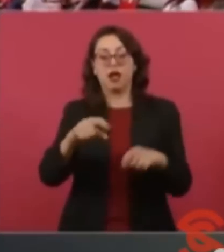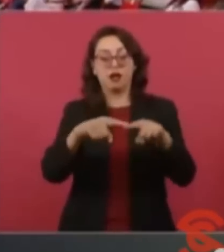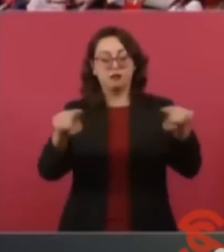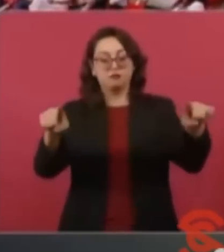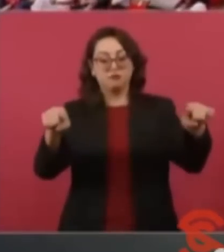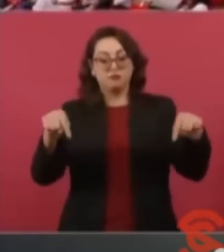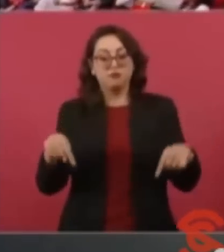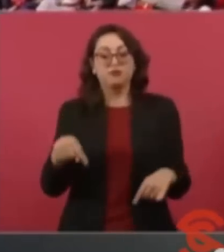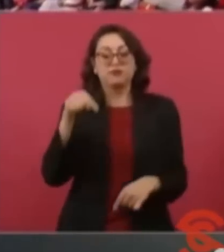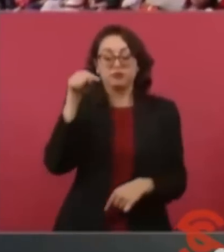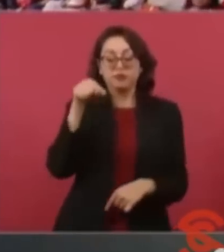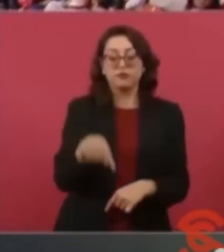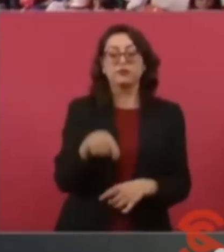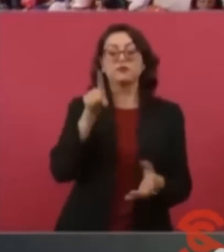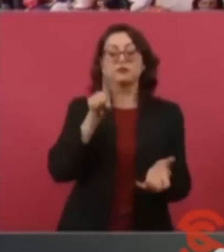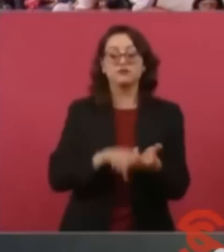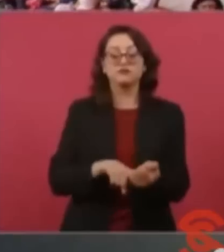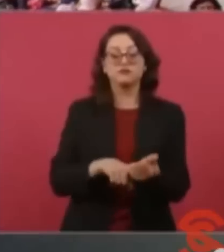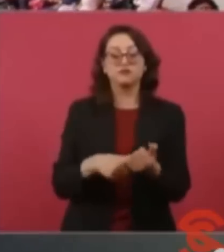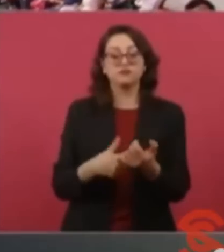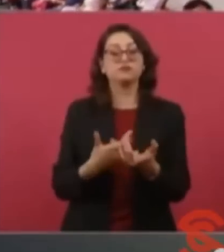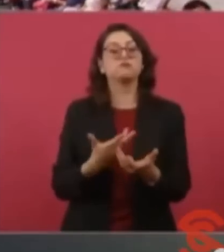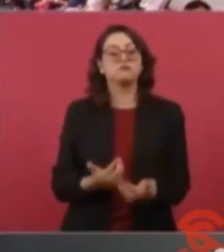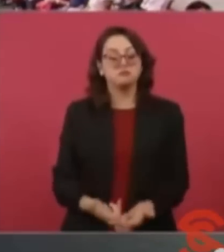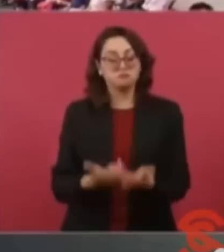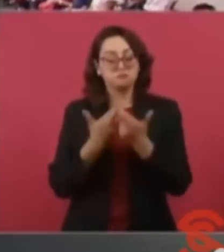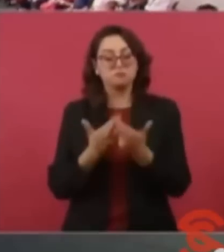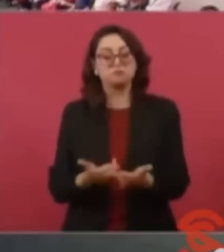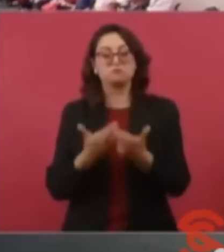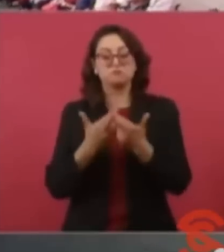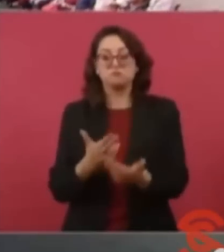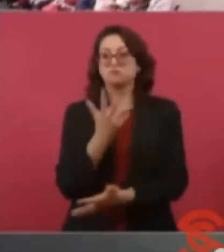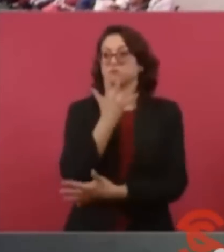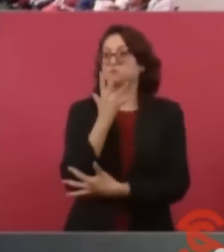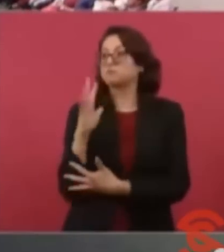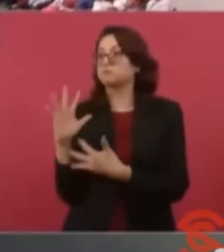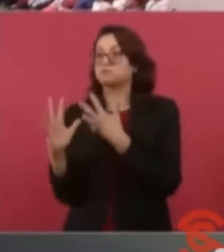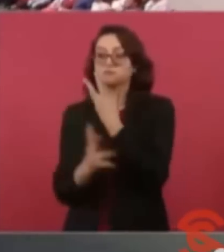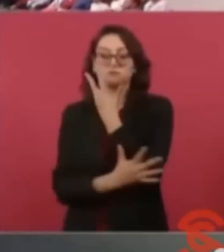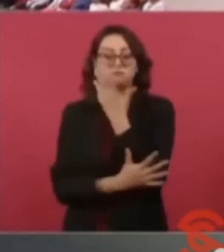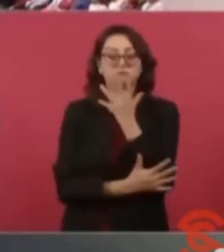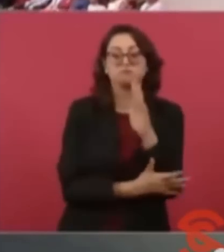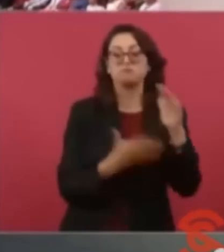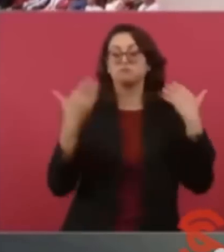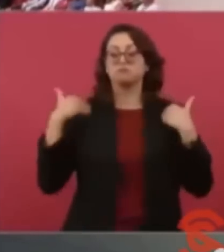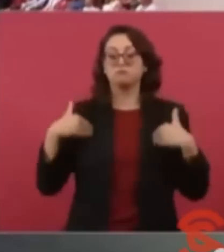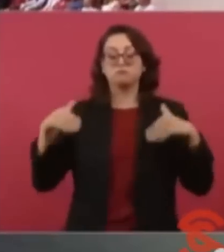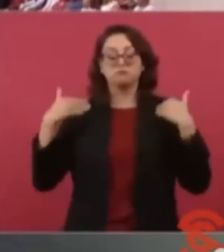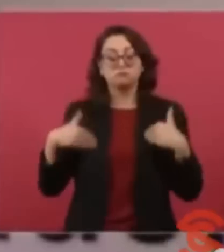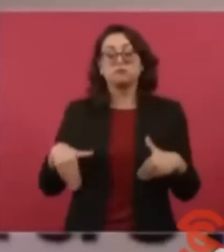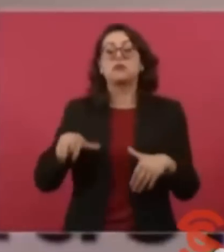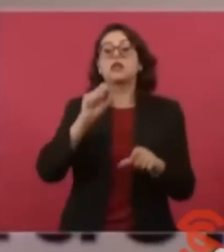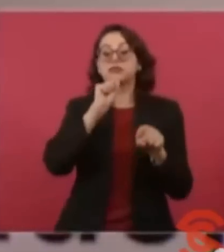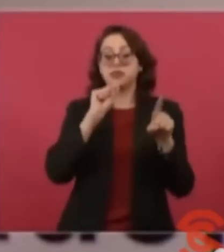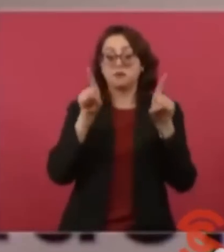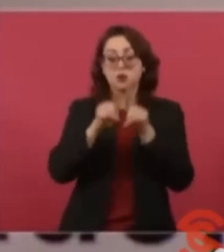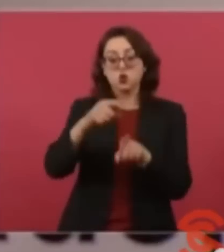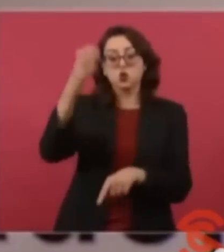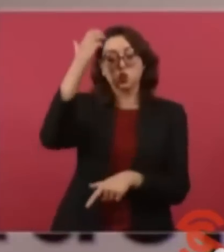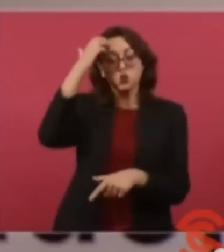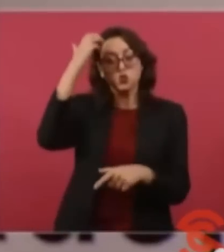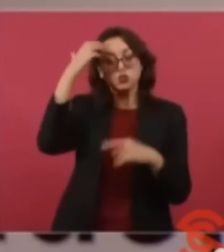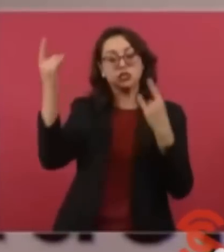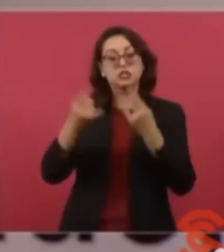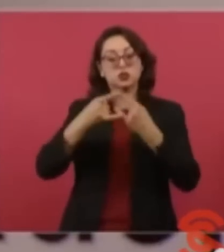hay espacio suficiente para el disfrute de la naturaleza, la recreación de la historia, de la cultura y del